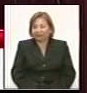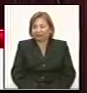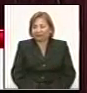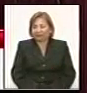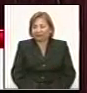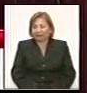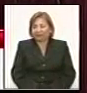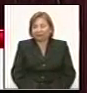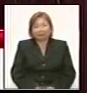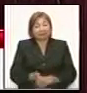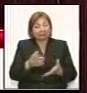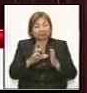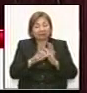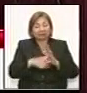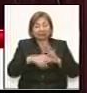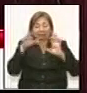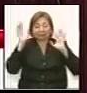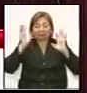Y va a llover